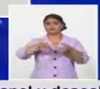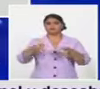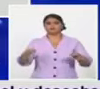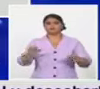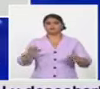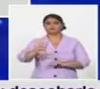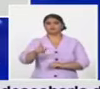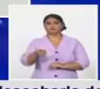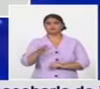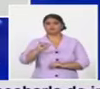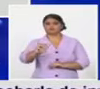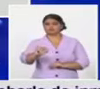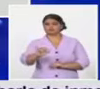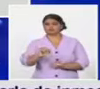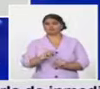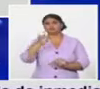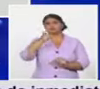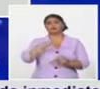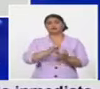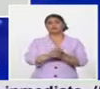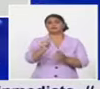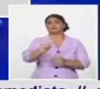5,6% y Mayabeque el